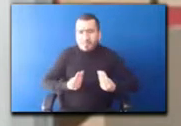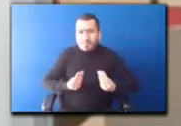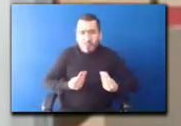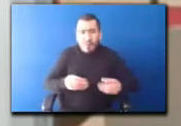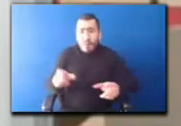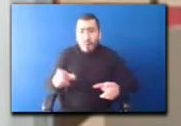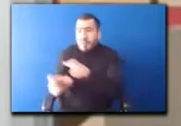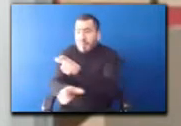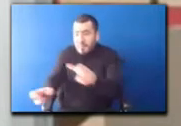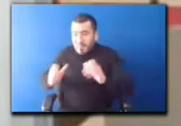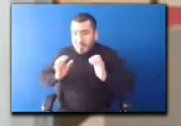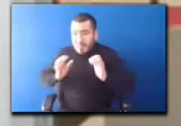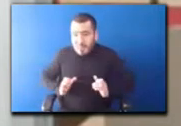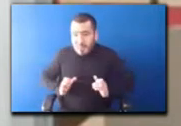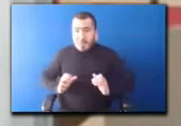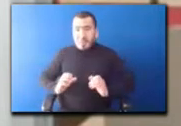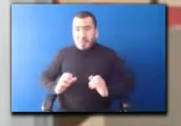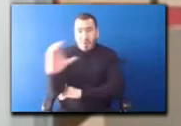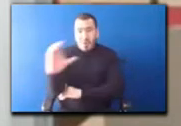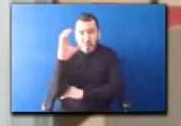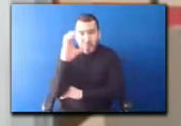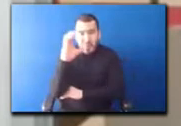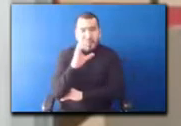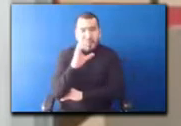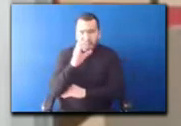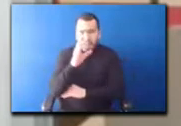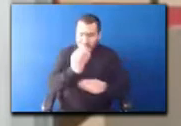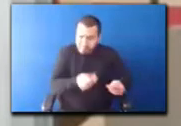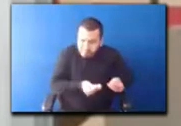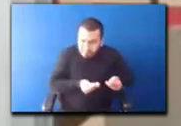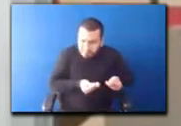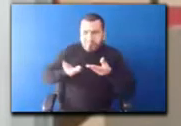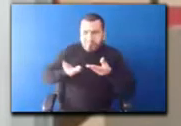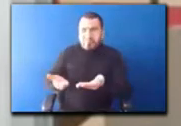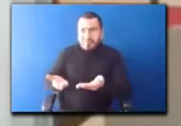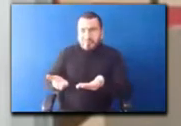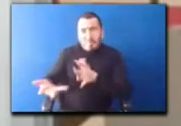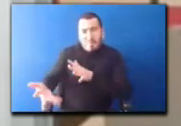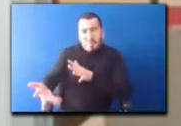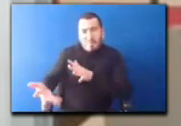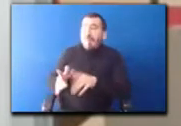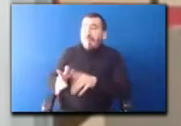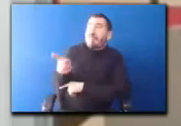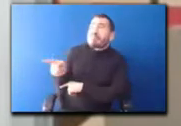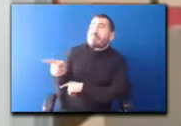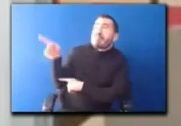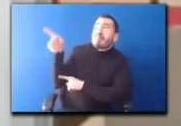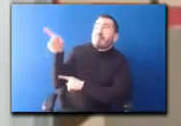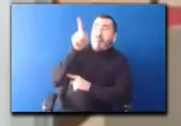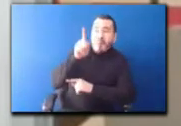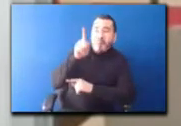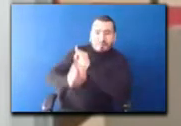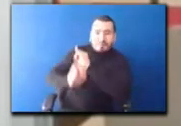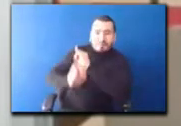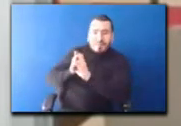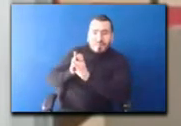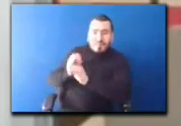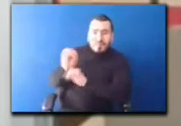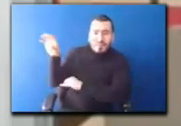ciudadanos colombianos, y una apuesta casi que internacional. Esto,